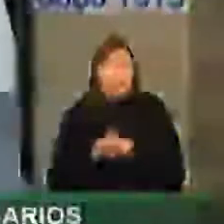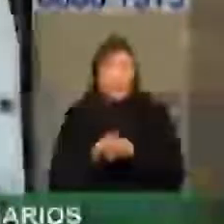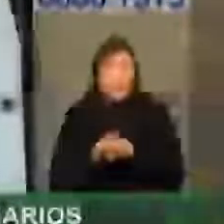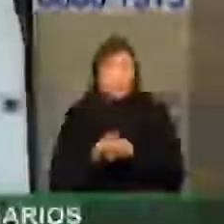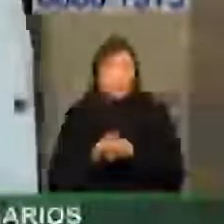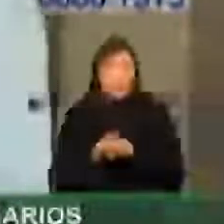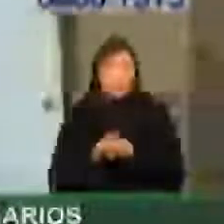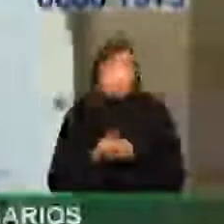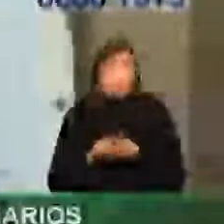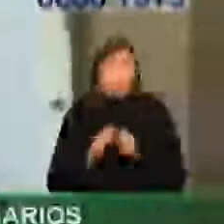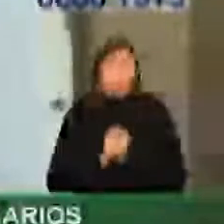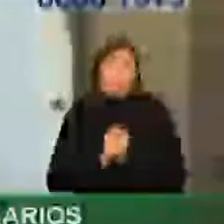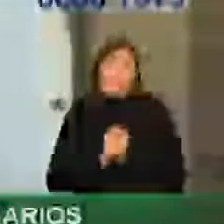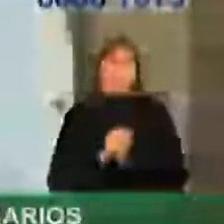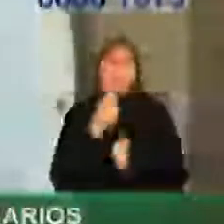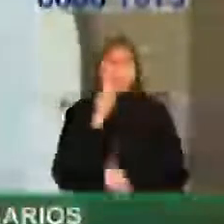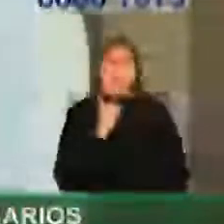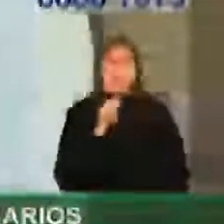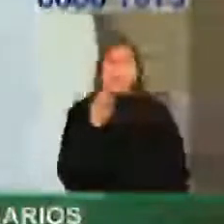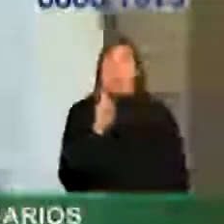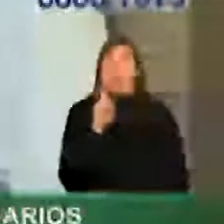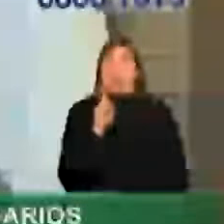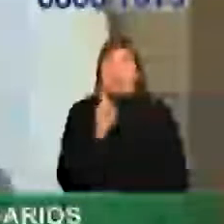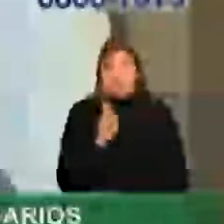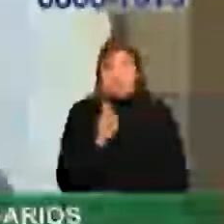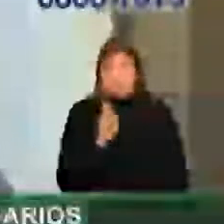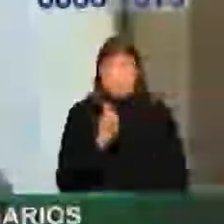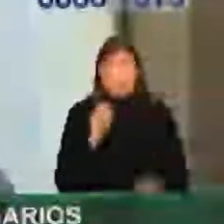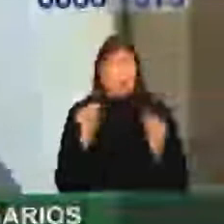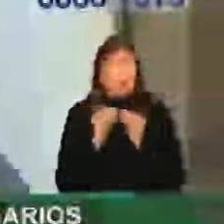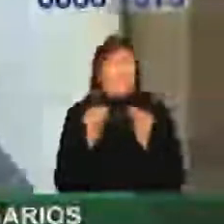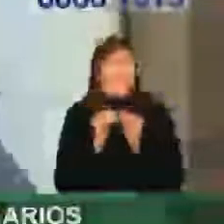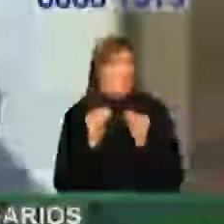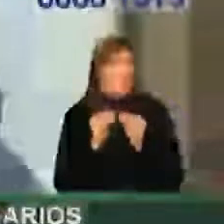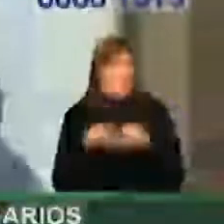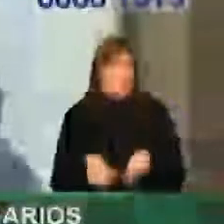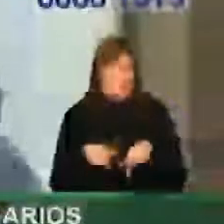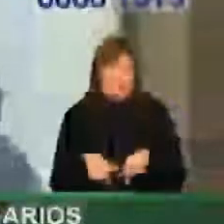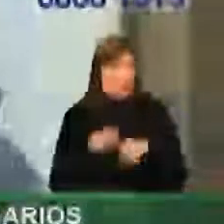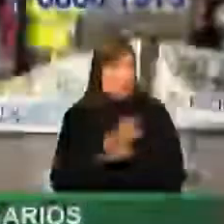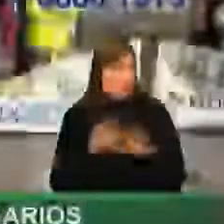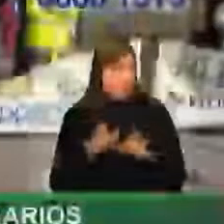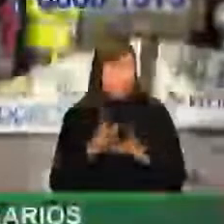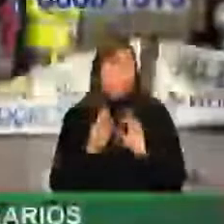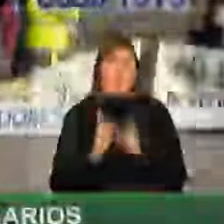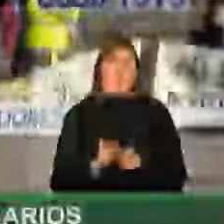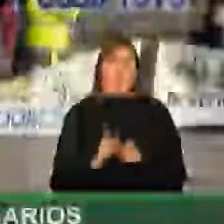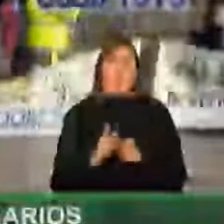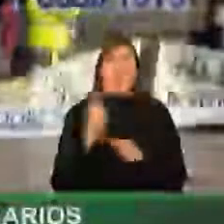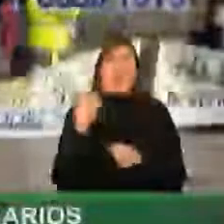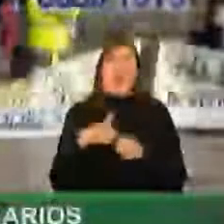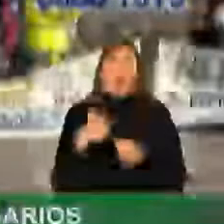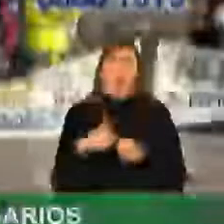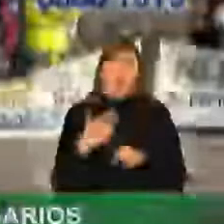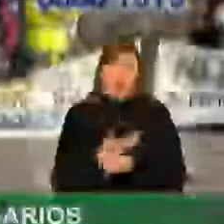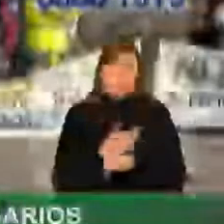Estado. Particularmente el caso de OCE es emblemático, los compañeros se están movilizando, no es el único caso, en el caso de ANCAP también, en el caso